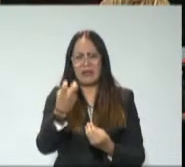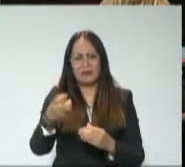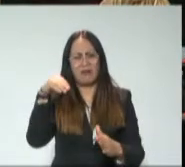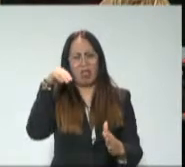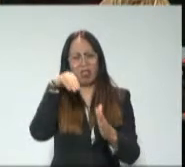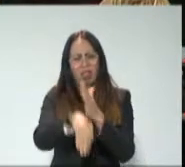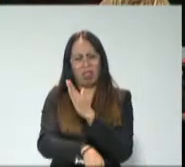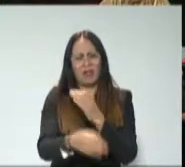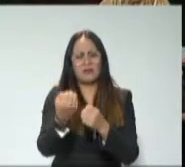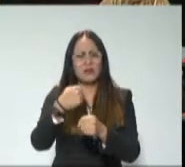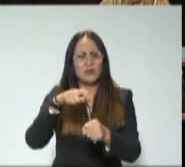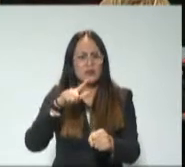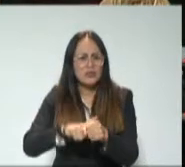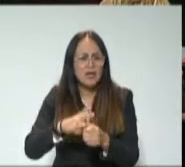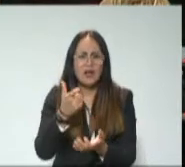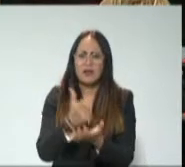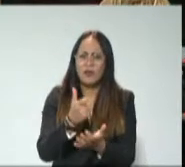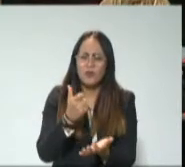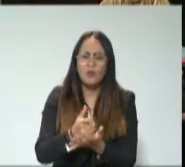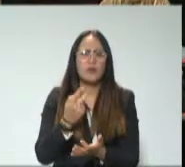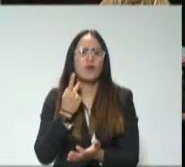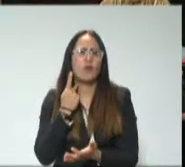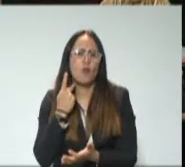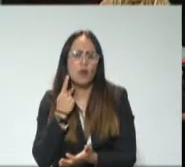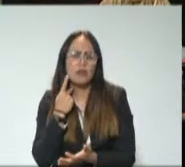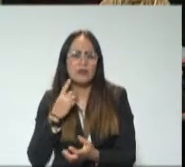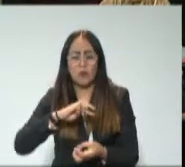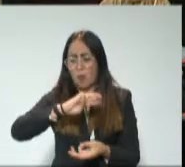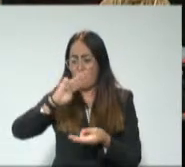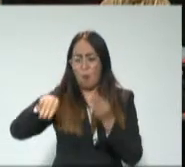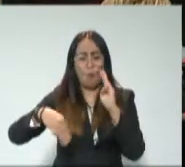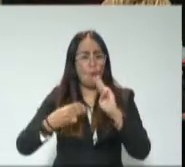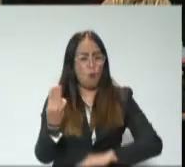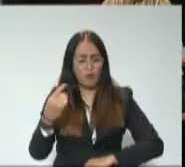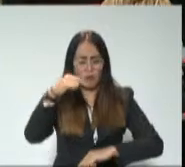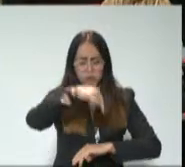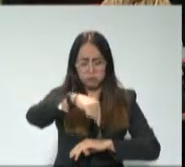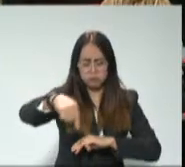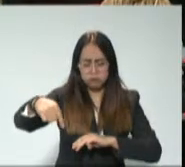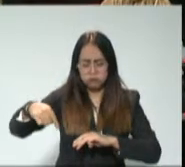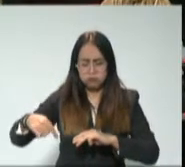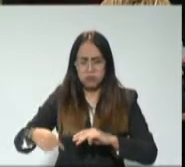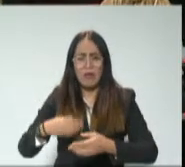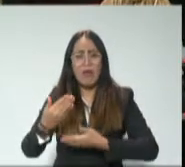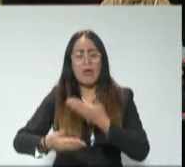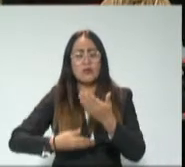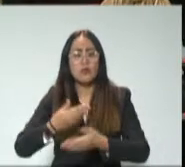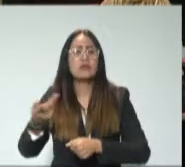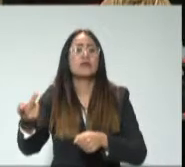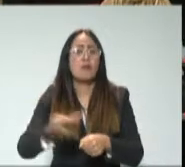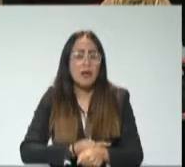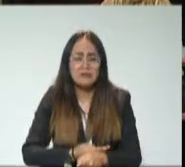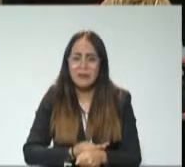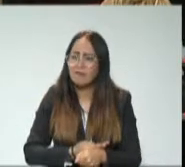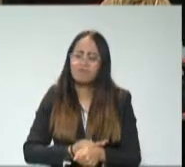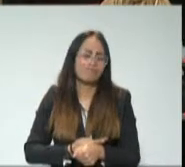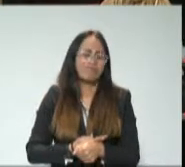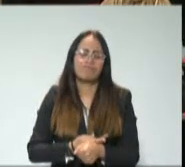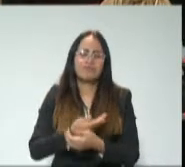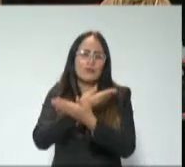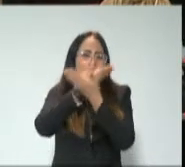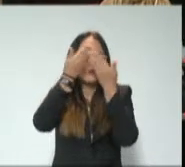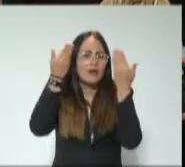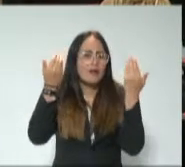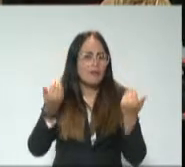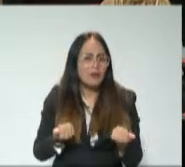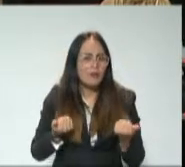económico y político de alcance mundial cuyos efectos finales Todavía están por conocerse las